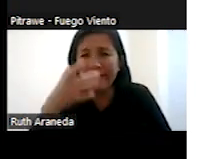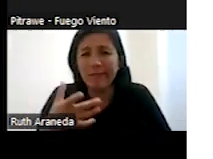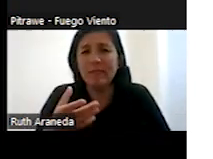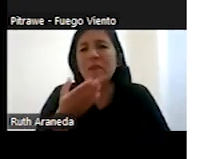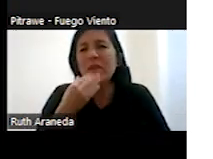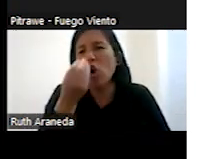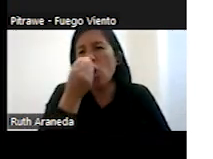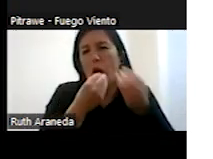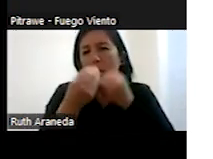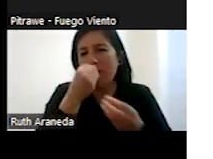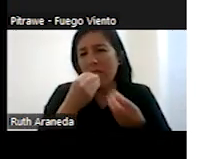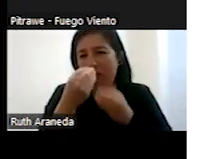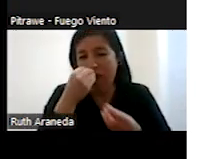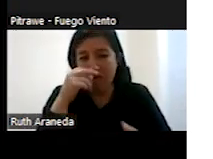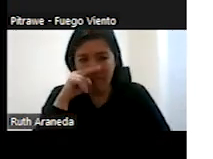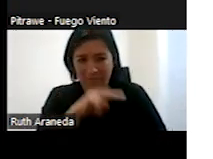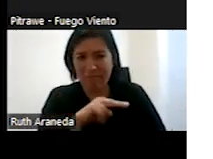nutricionales. Estas son ya,